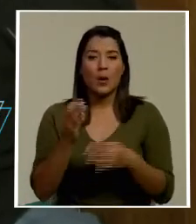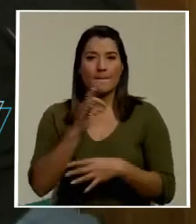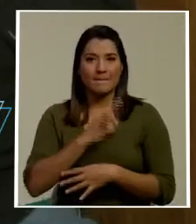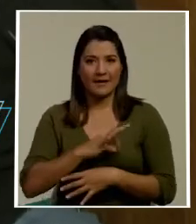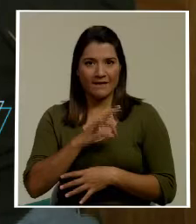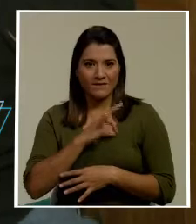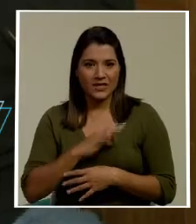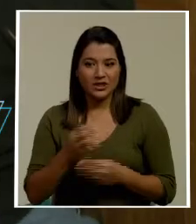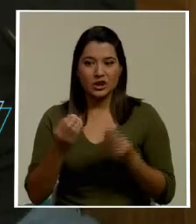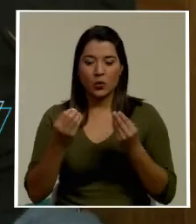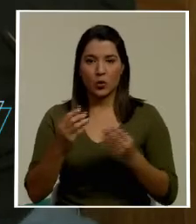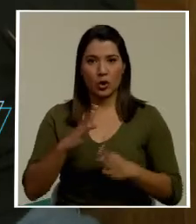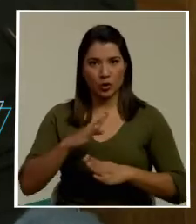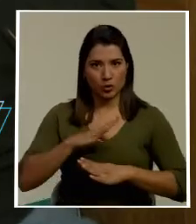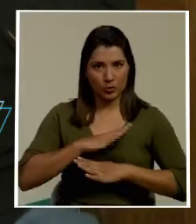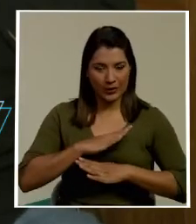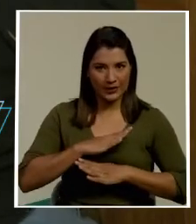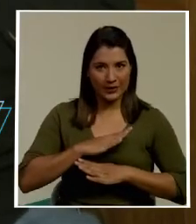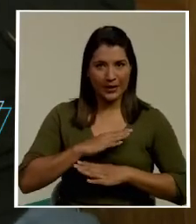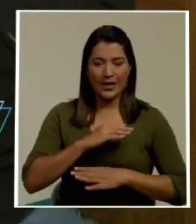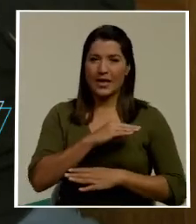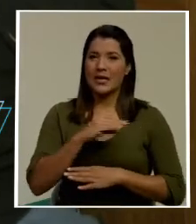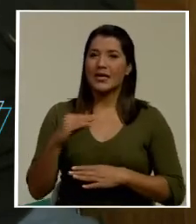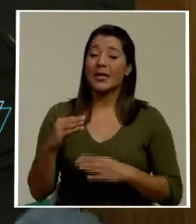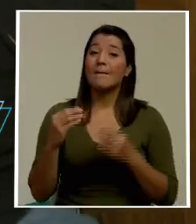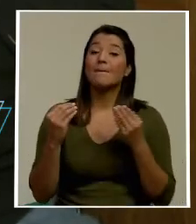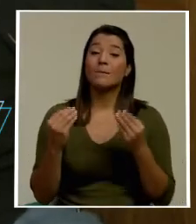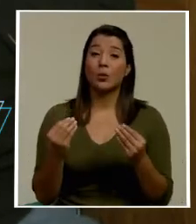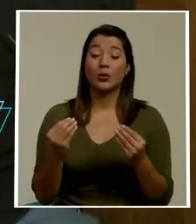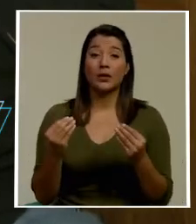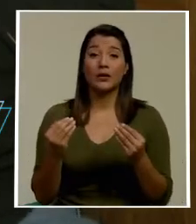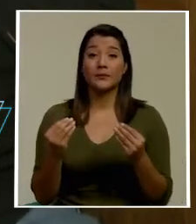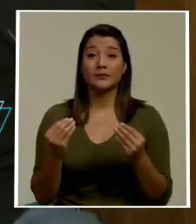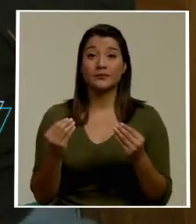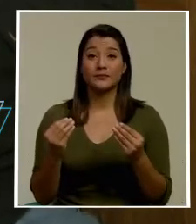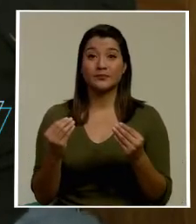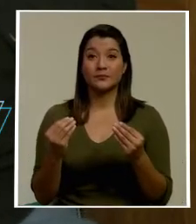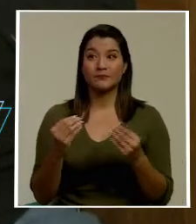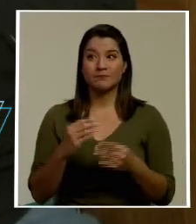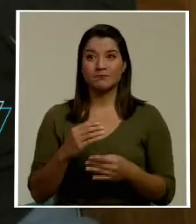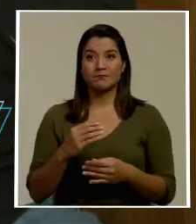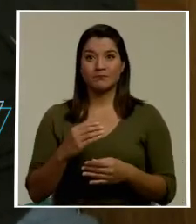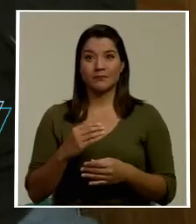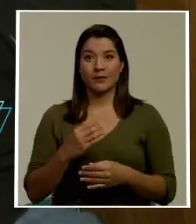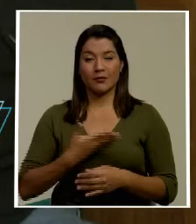muy reconfortante y muy halagador.